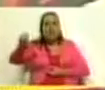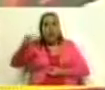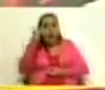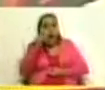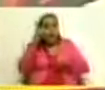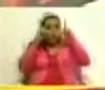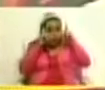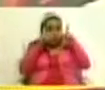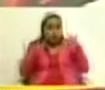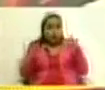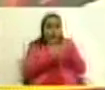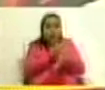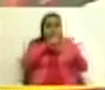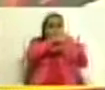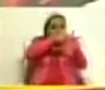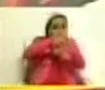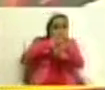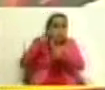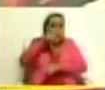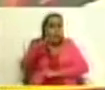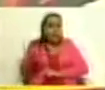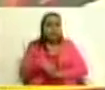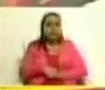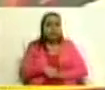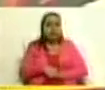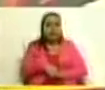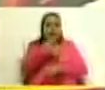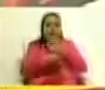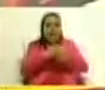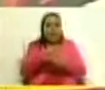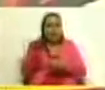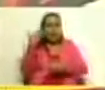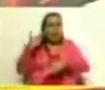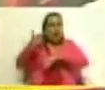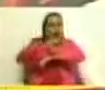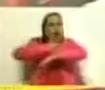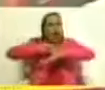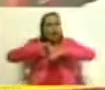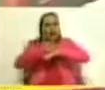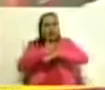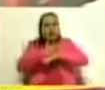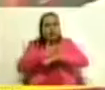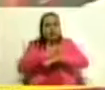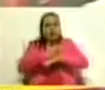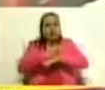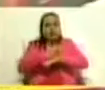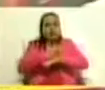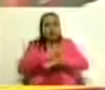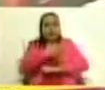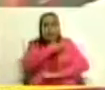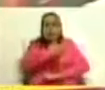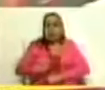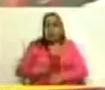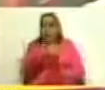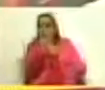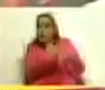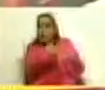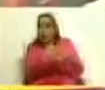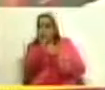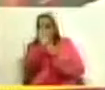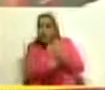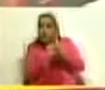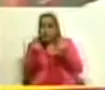masacre más brutal de la República Oligárquica, de la República de los Apellidos, del Fondo Monetario